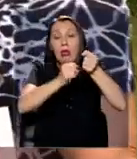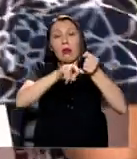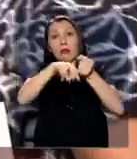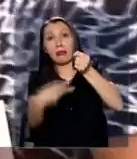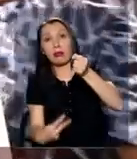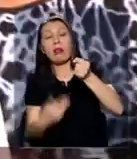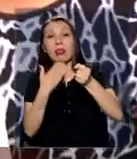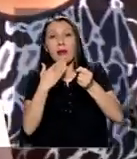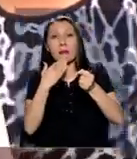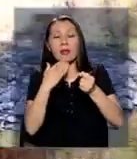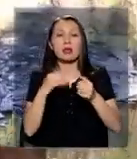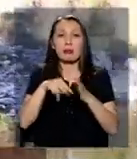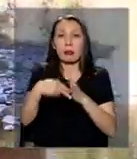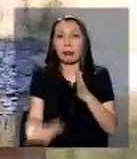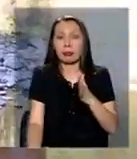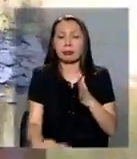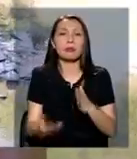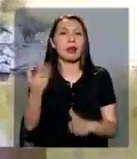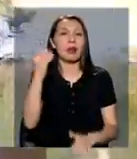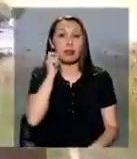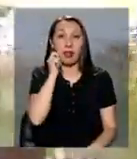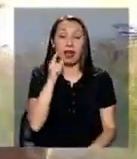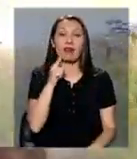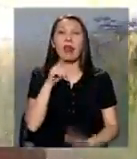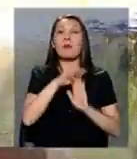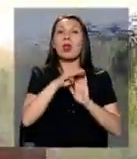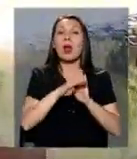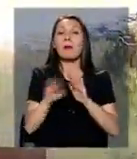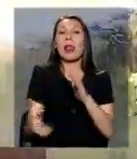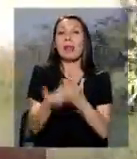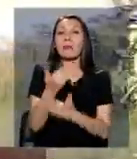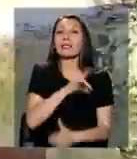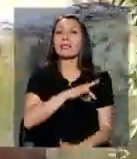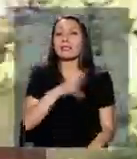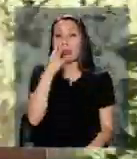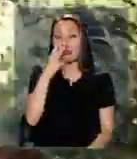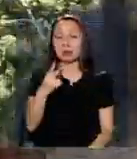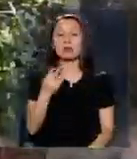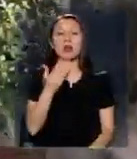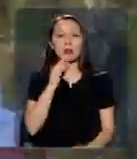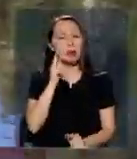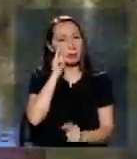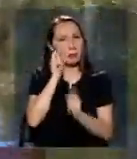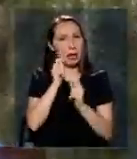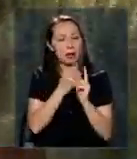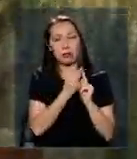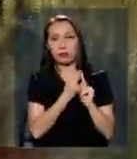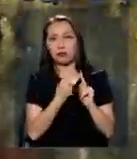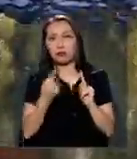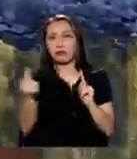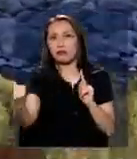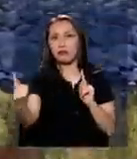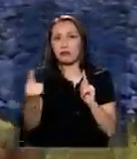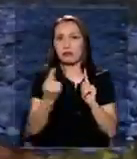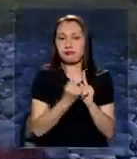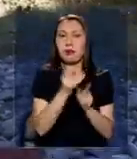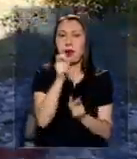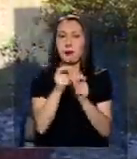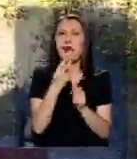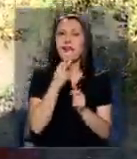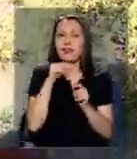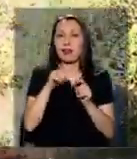la matita de murra, de Quila. Ya en abril, el programa La Mañana de Chilevisión informaba sobre los peligrosos viajes que debían realizar los